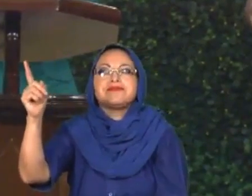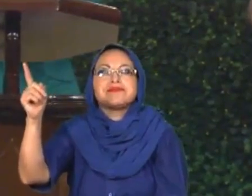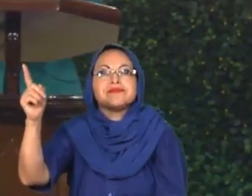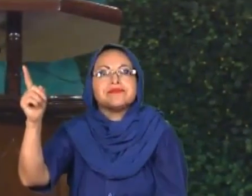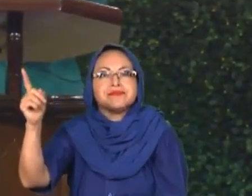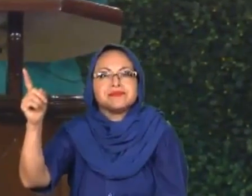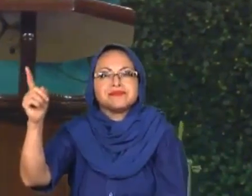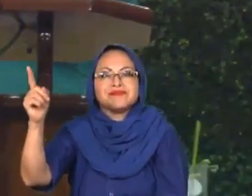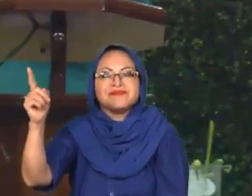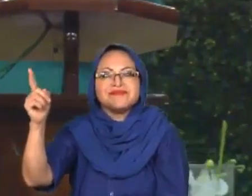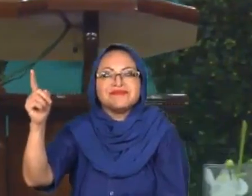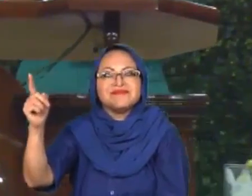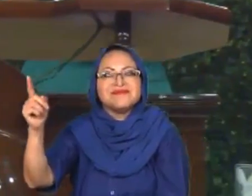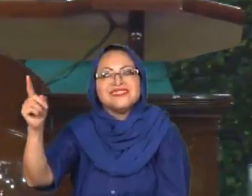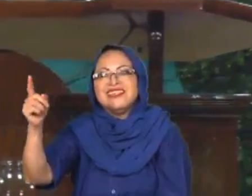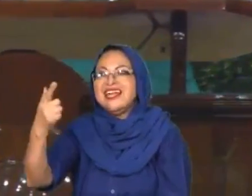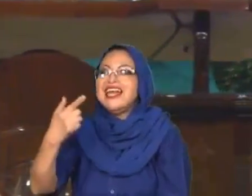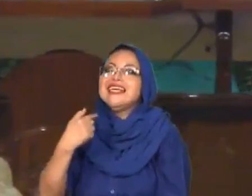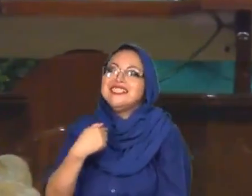amamos.